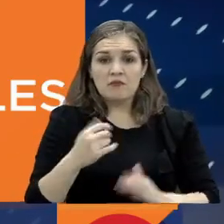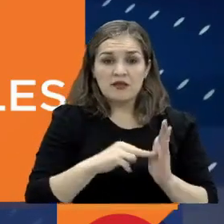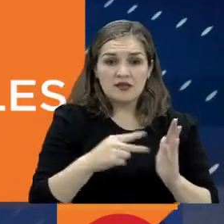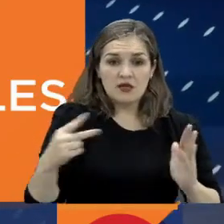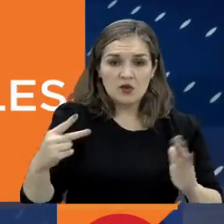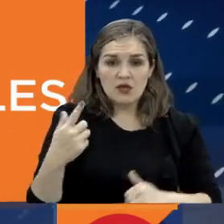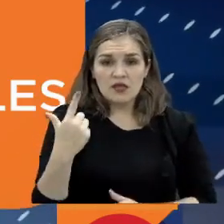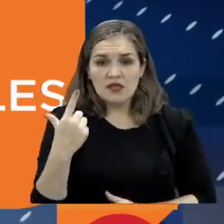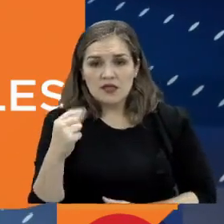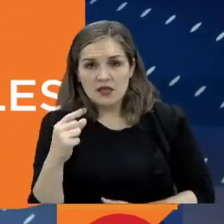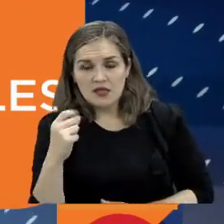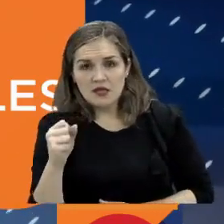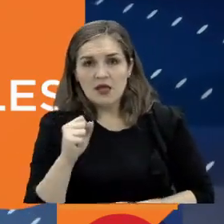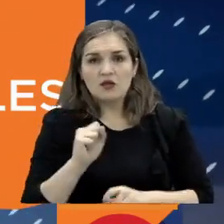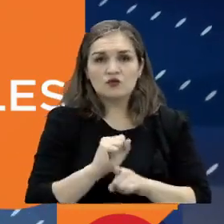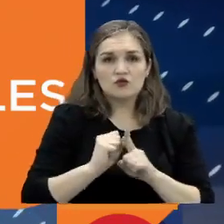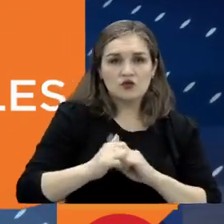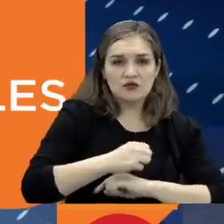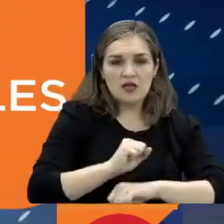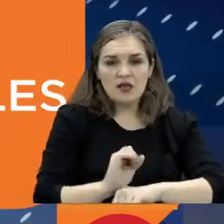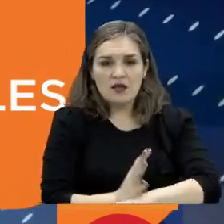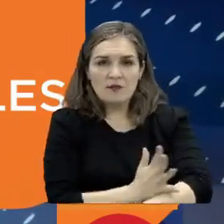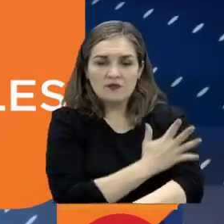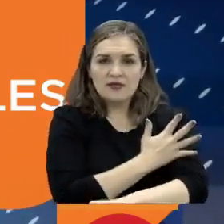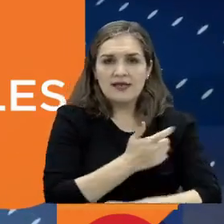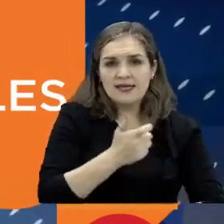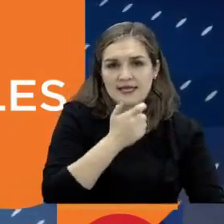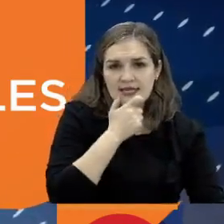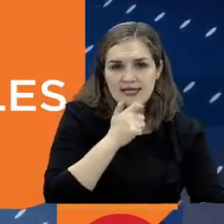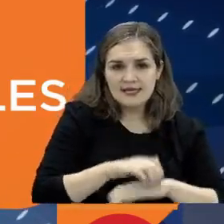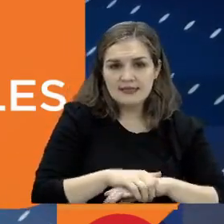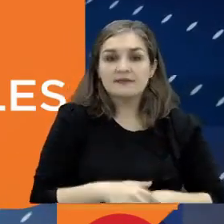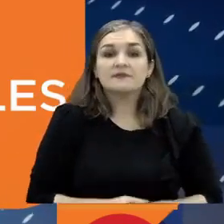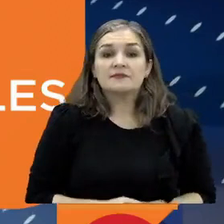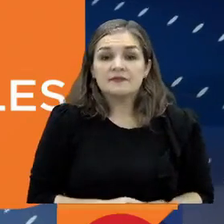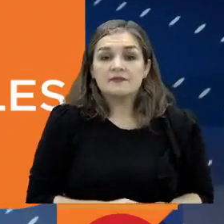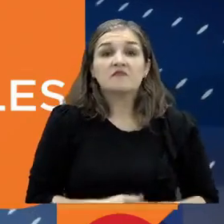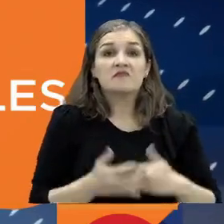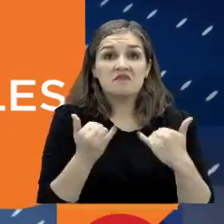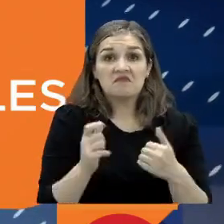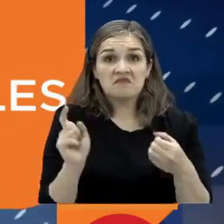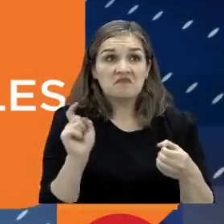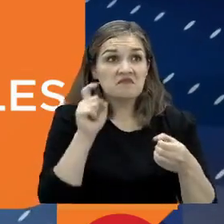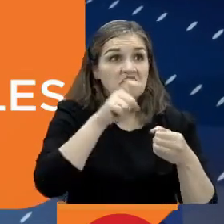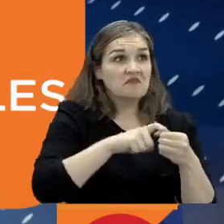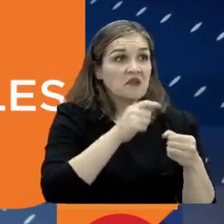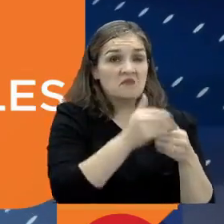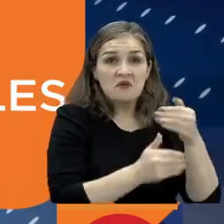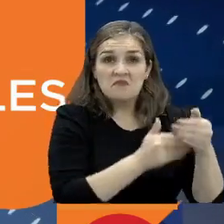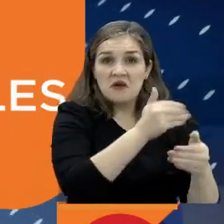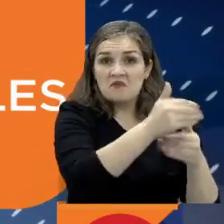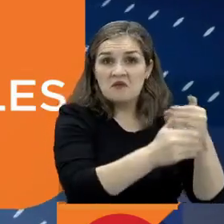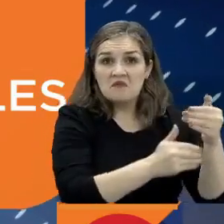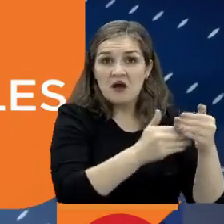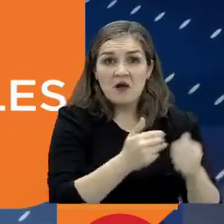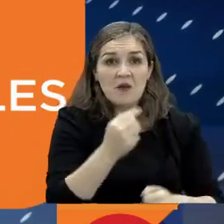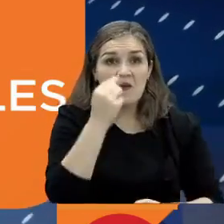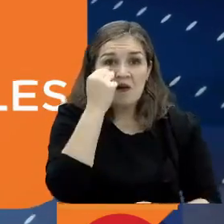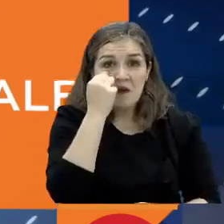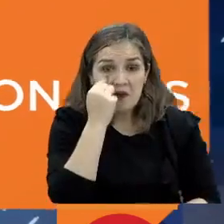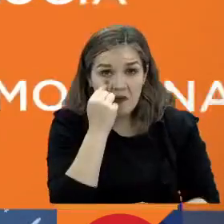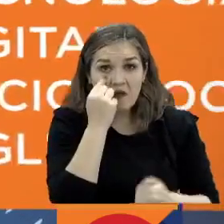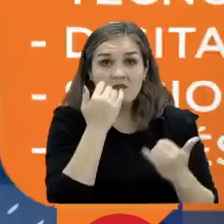digital, socioemocionales e inglés. Te clic en inscríbete a la convocatoria y siga el paso a paso. Y mucho ojo,